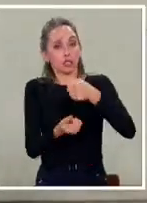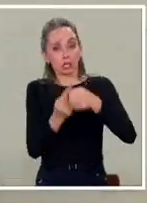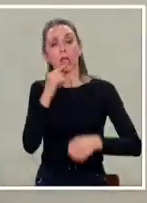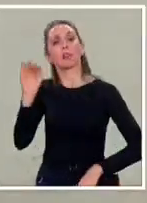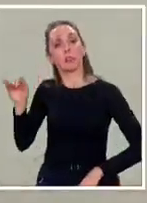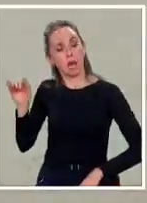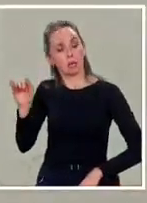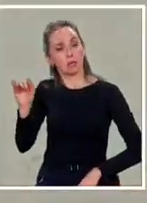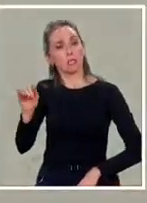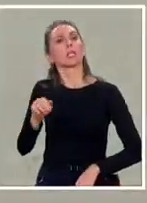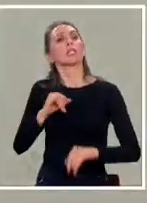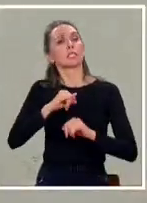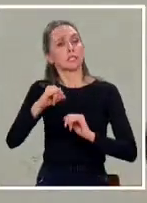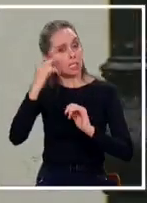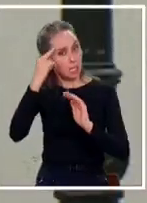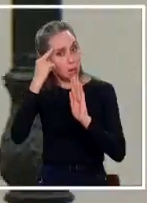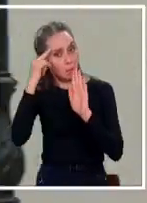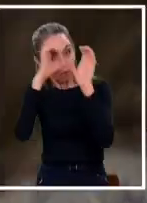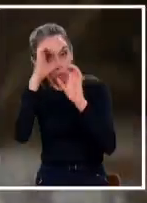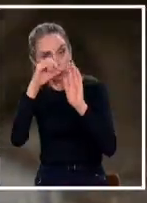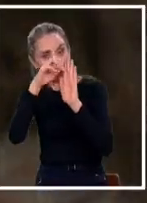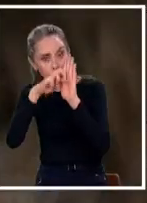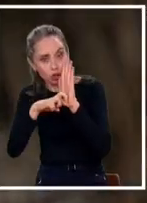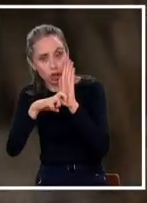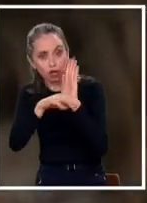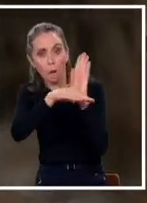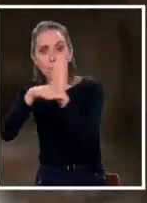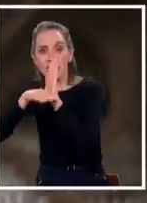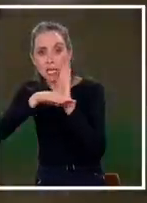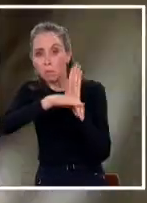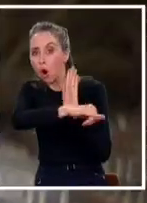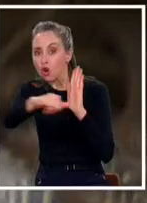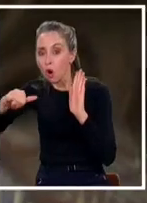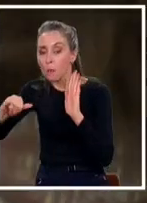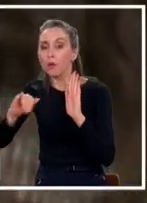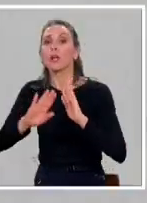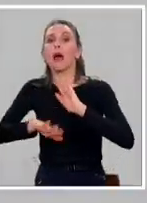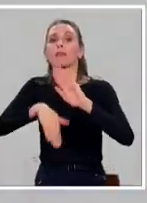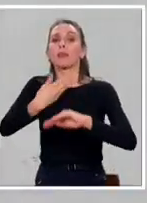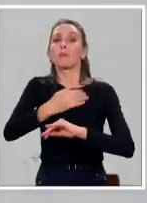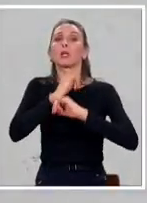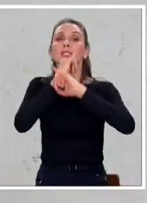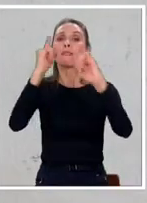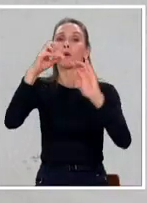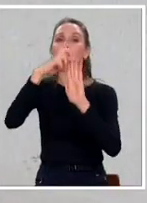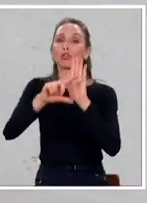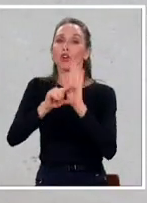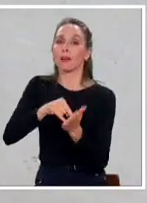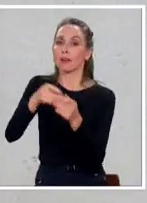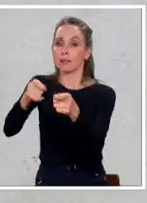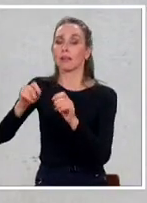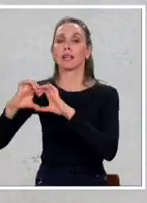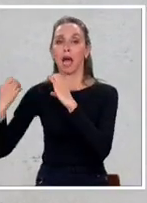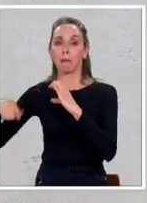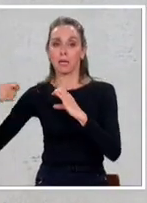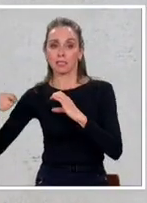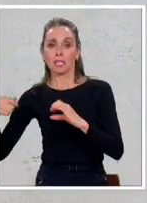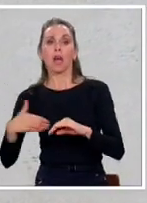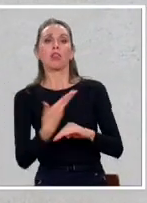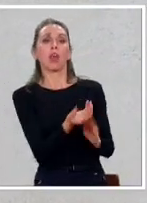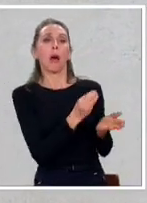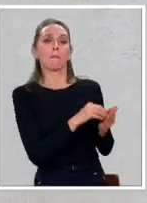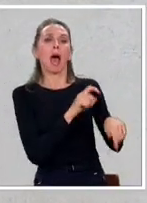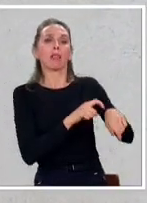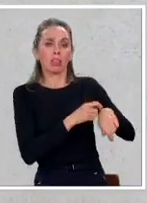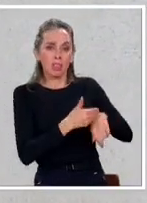quien insistió en mantener la agenda de mínimos comunes hasta que se den a conocer los proyectos de ley. En el Senado incluso le dan más tiempo